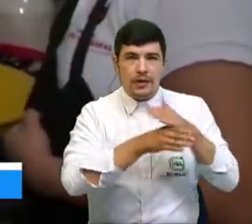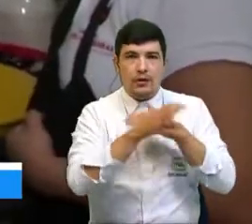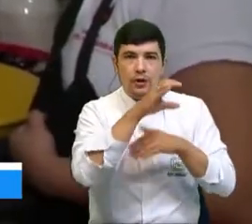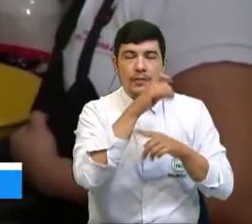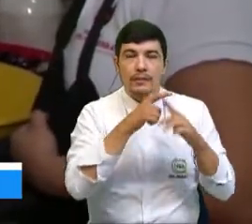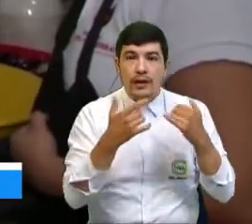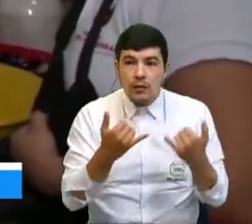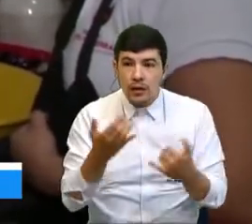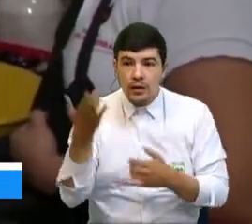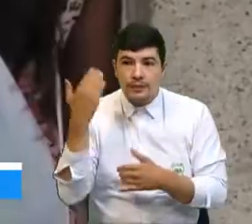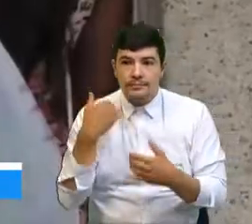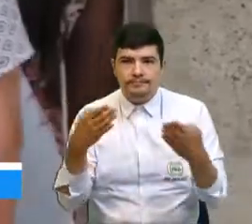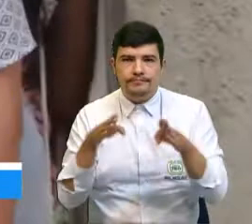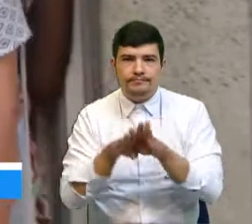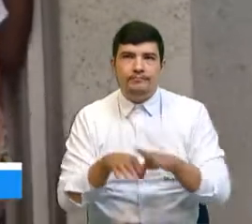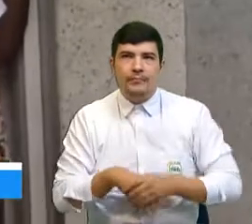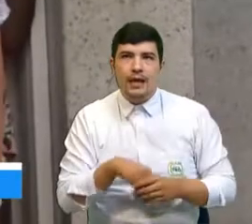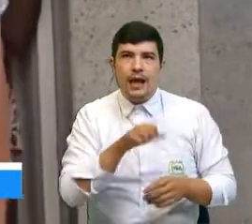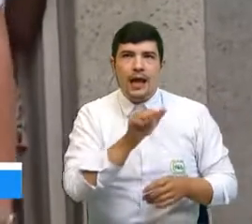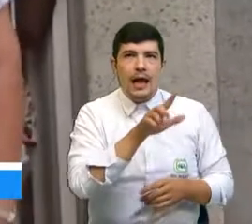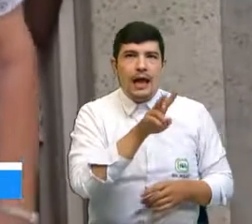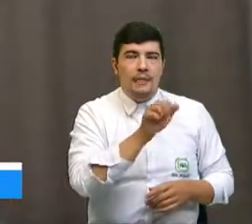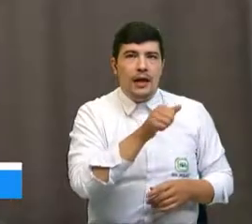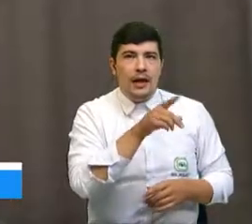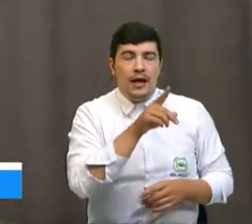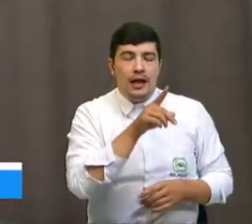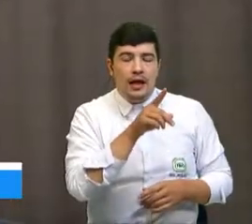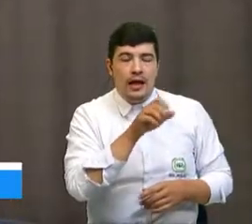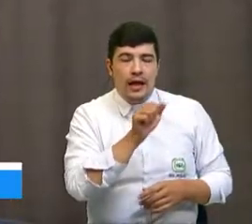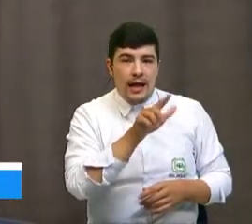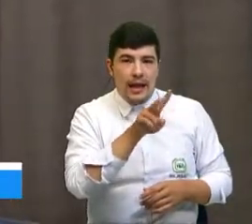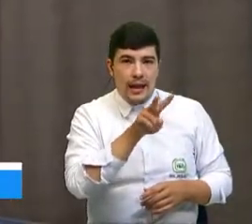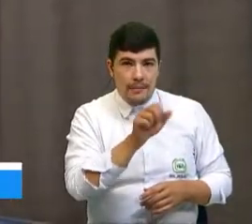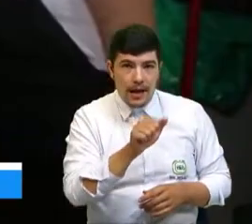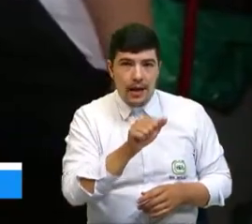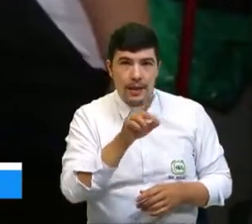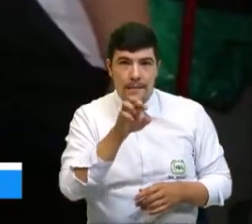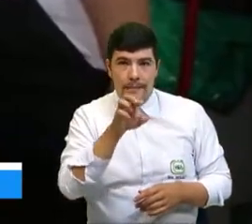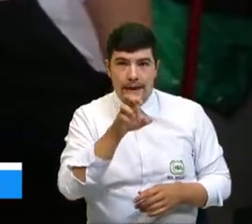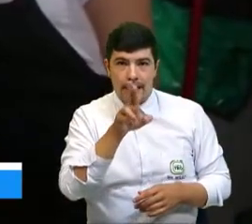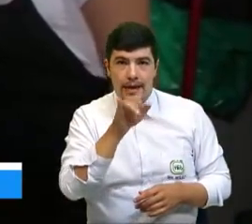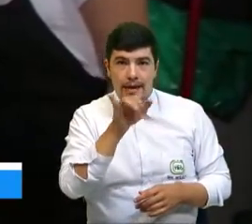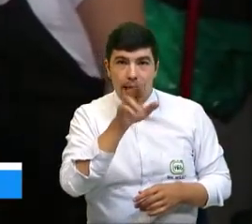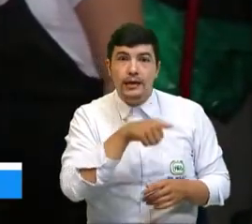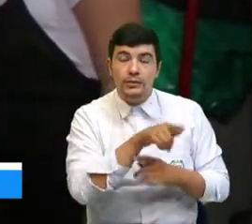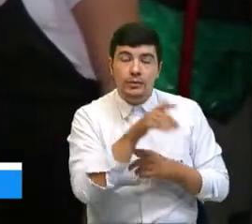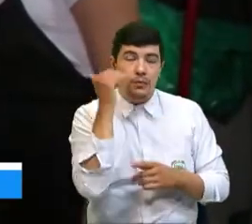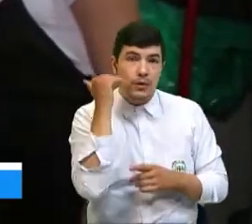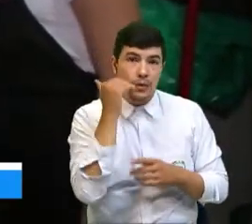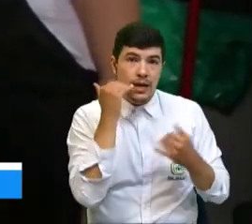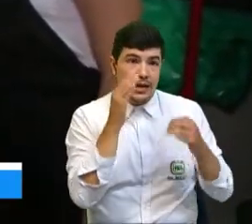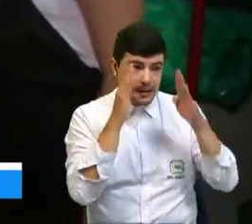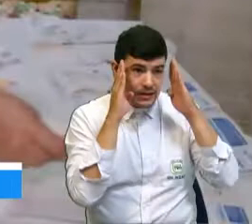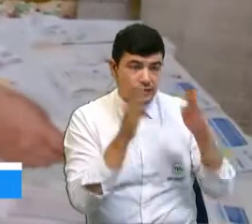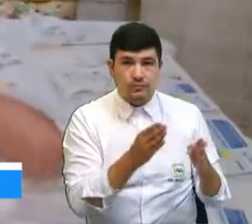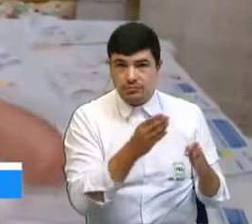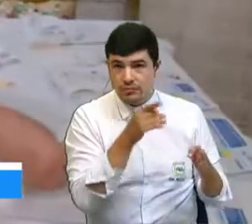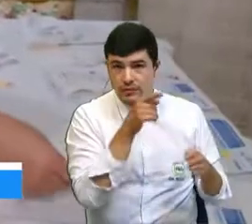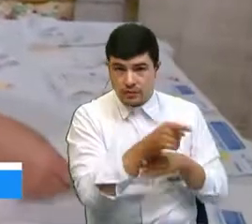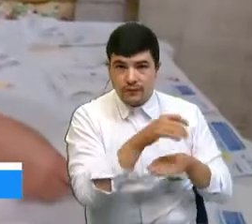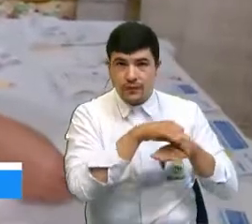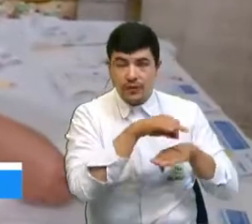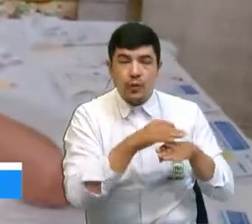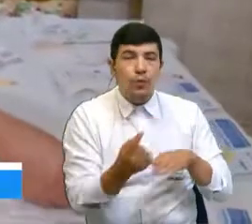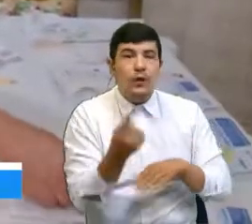desde hace dos años alba pereira atiende a miles de venezolanos que llegan hasta bucaramanga en la única organización de santander que